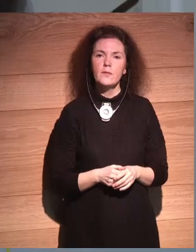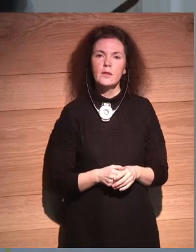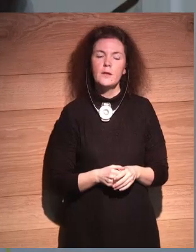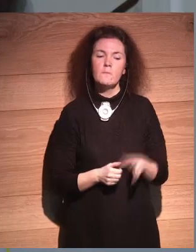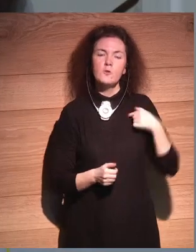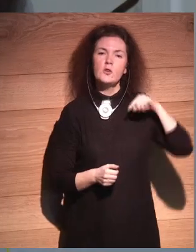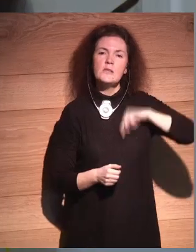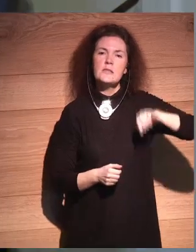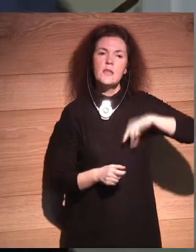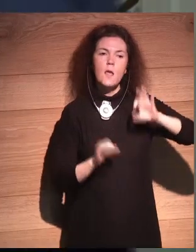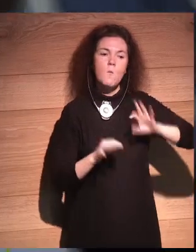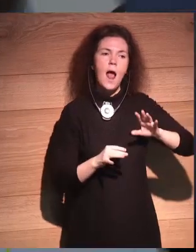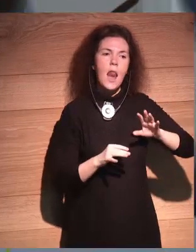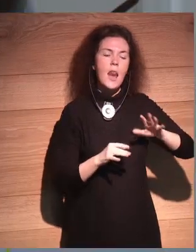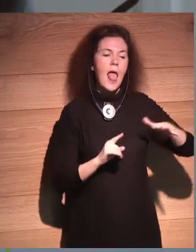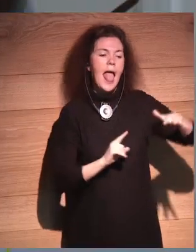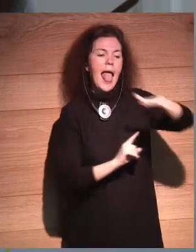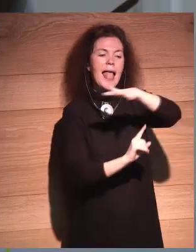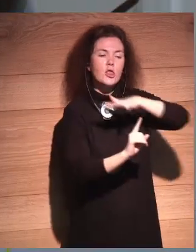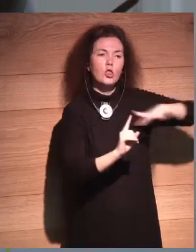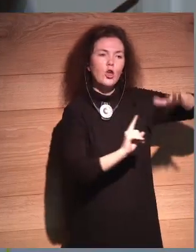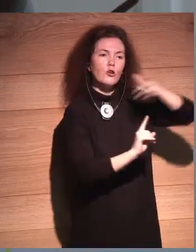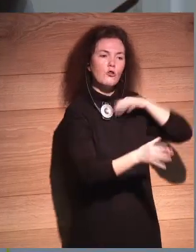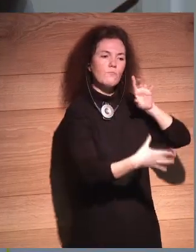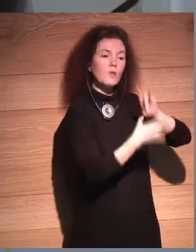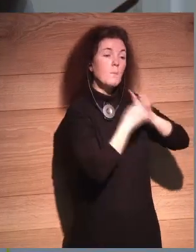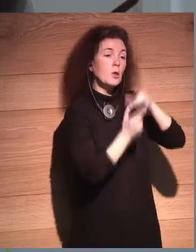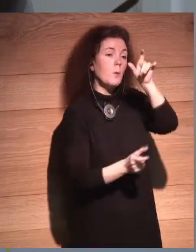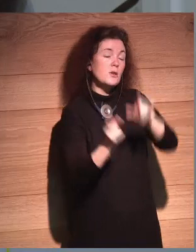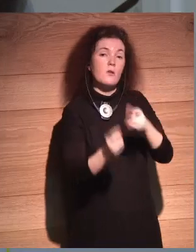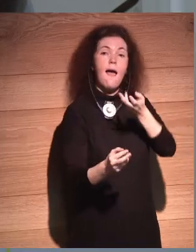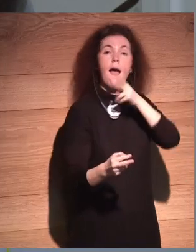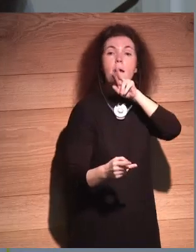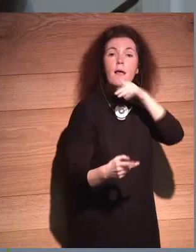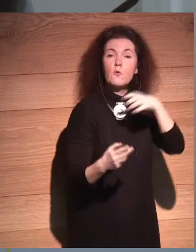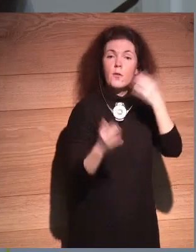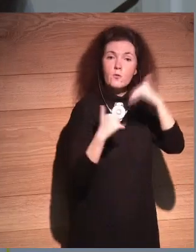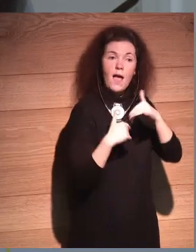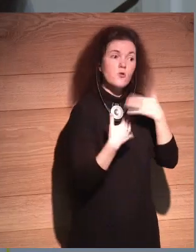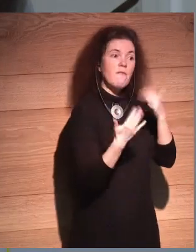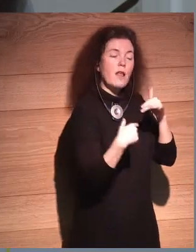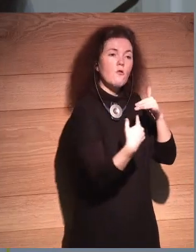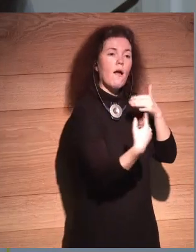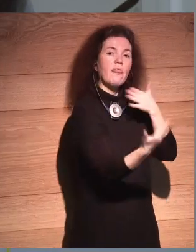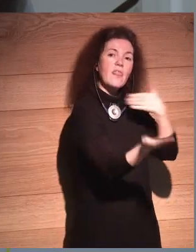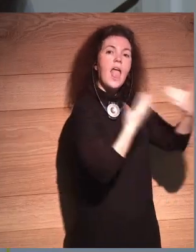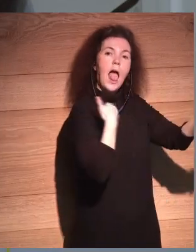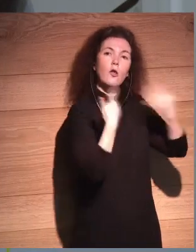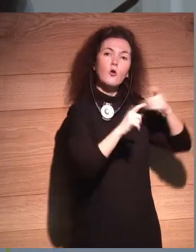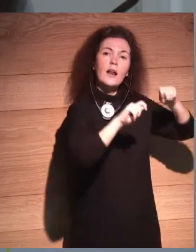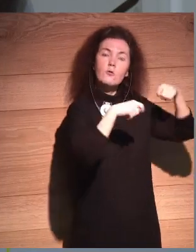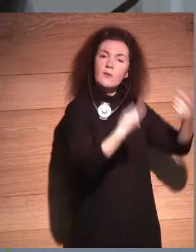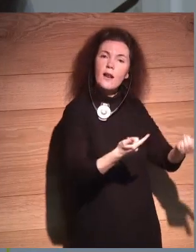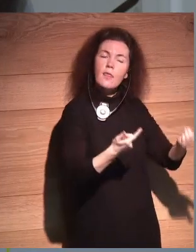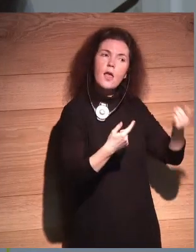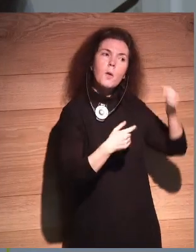Me sentí como una prolongación de mi entorno, puesto que no tenía con quién hablar. Establecí un diálogo con la naturaleza, enviaba mis